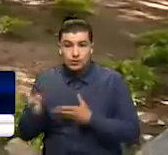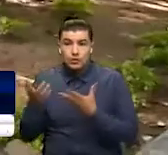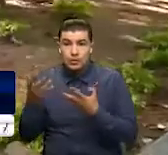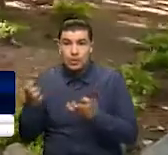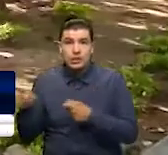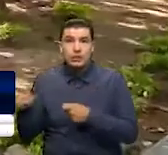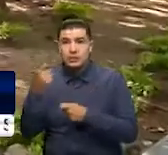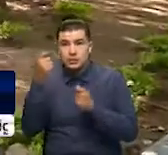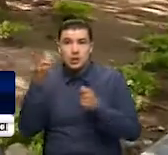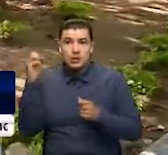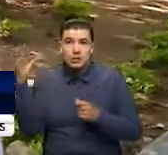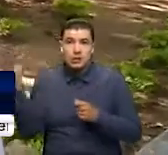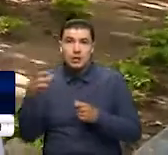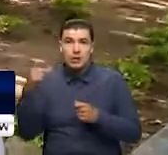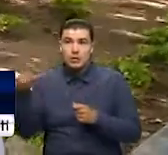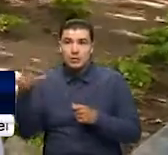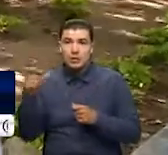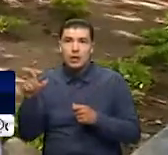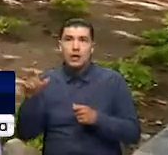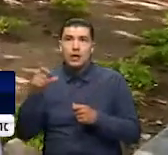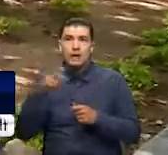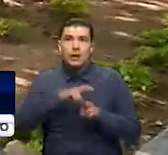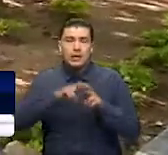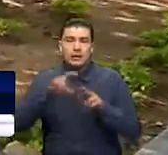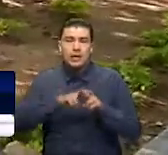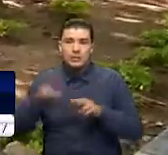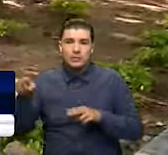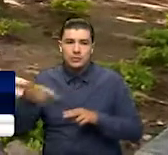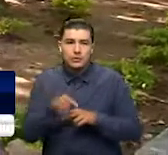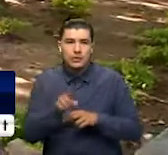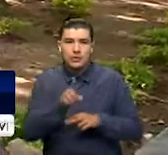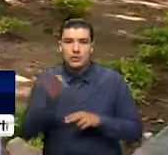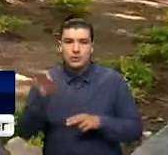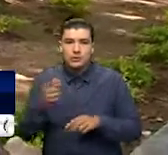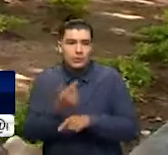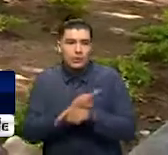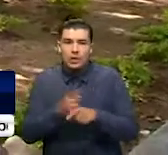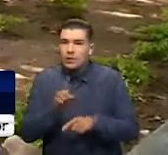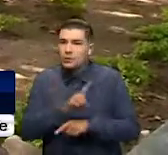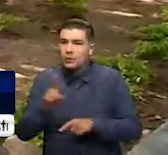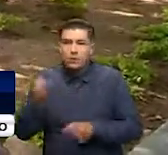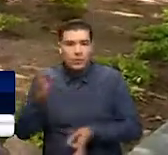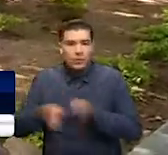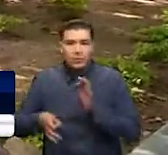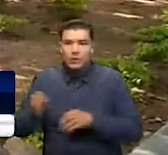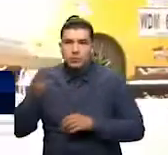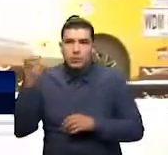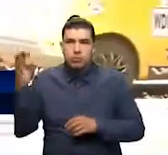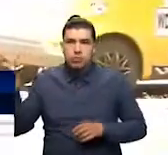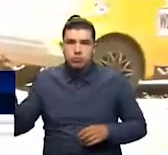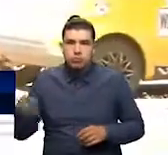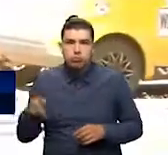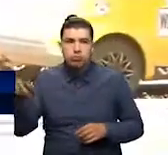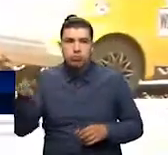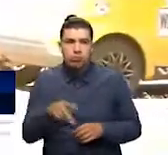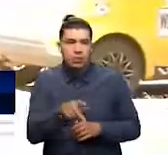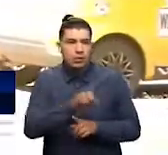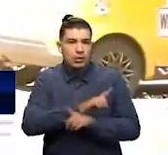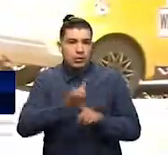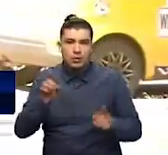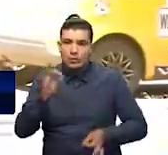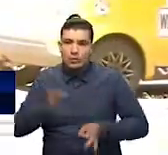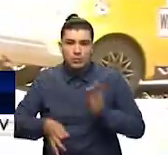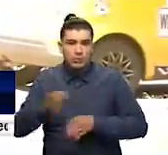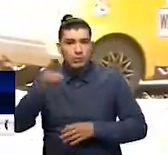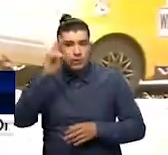en ambulancia y de Cúcuta a Manizales son 18 horas y no es justo para nadie irse en ambulancia. Bien, pues